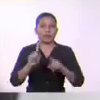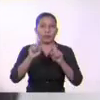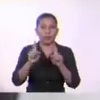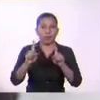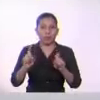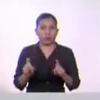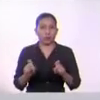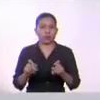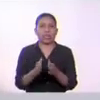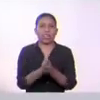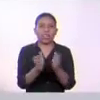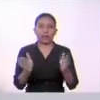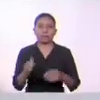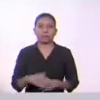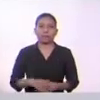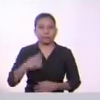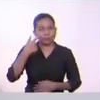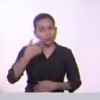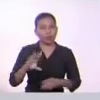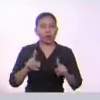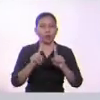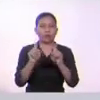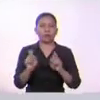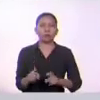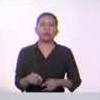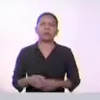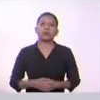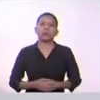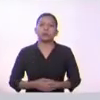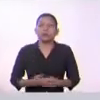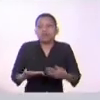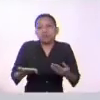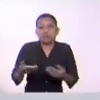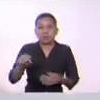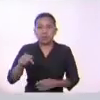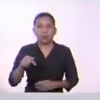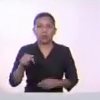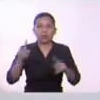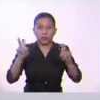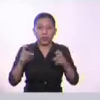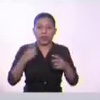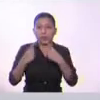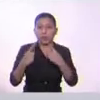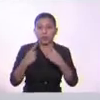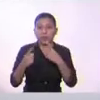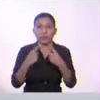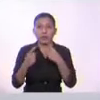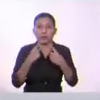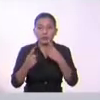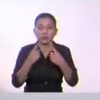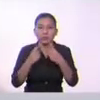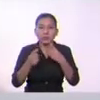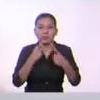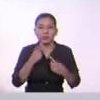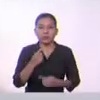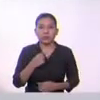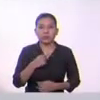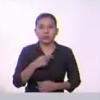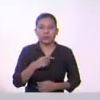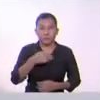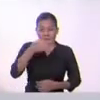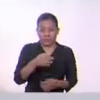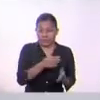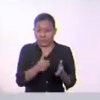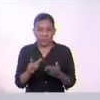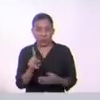abierta. Ejemplo de preguntas abiertas para este tipo de entrevistas semiestructuradas